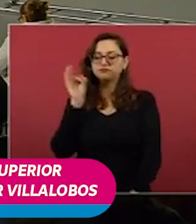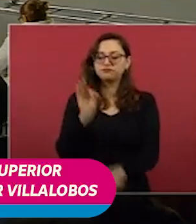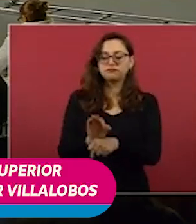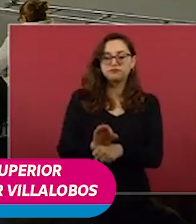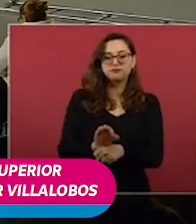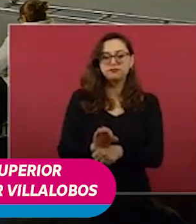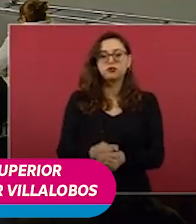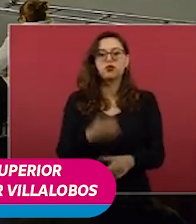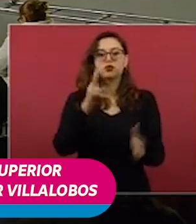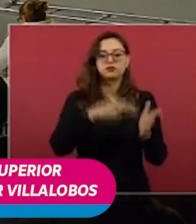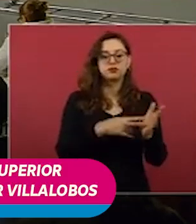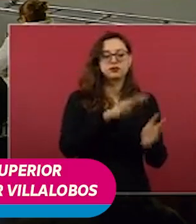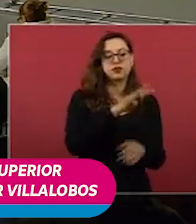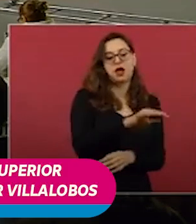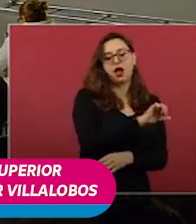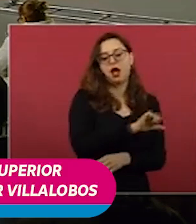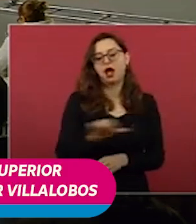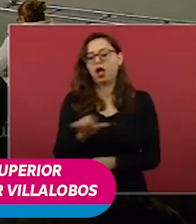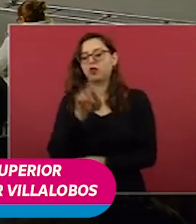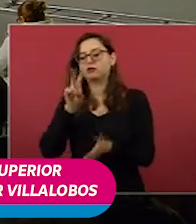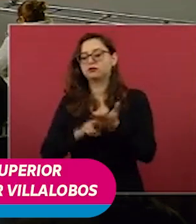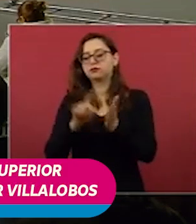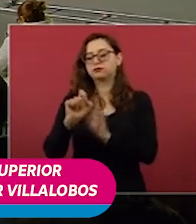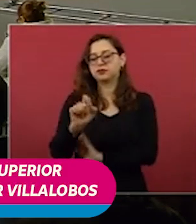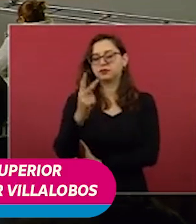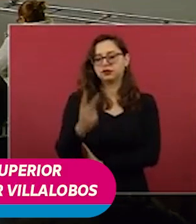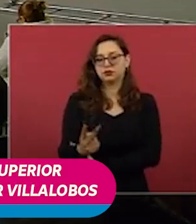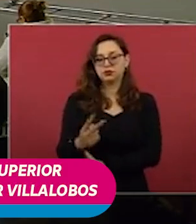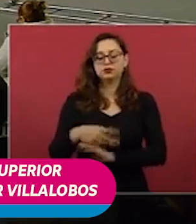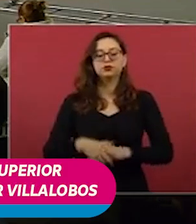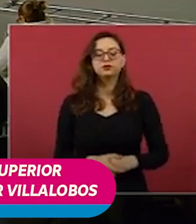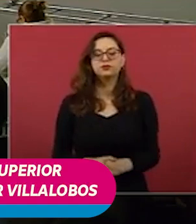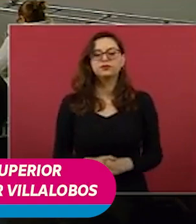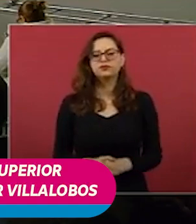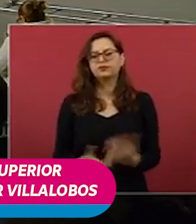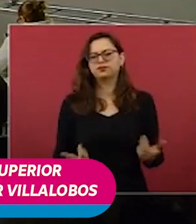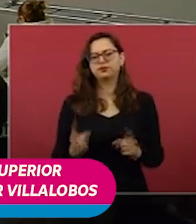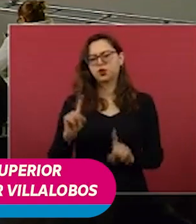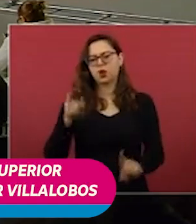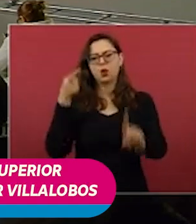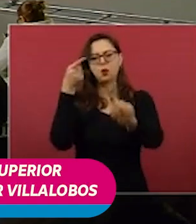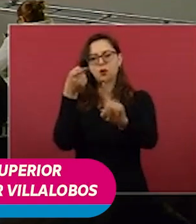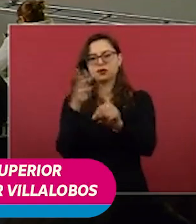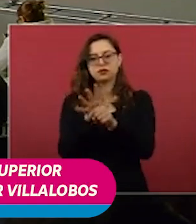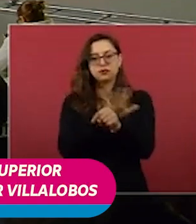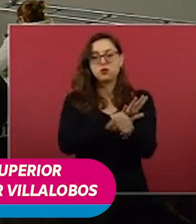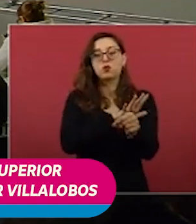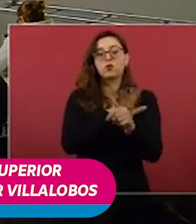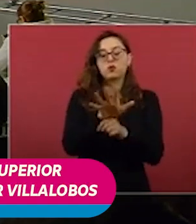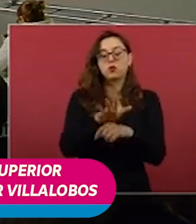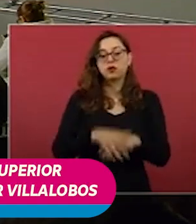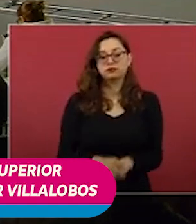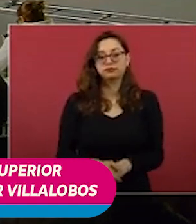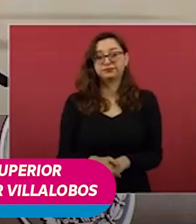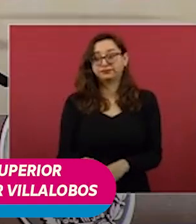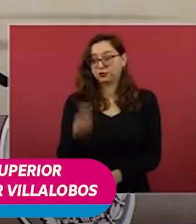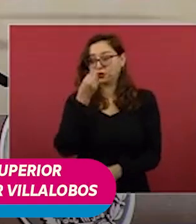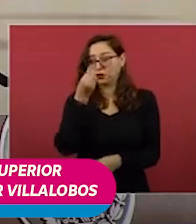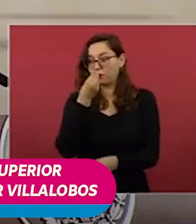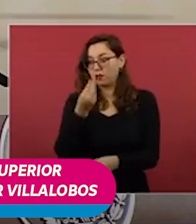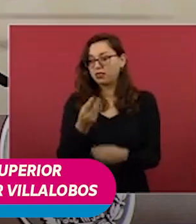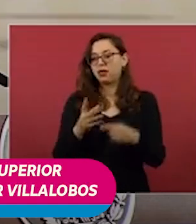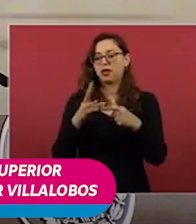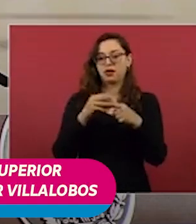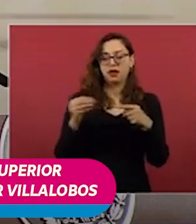Este programa se crea con el fin de disminuir la dependencia de la importación de granos, principalmente, como